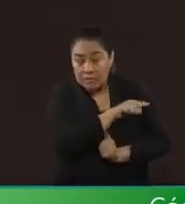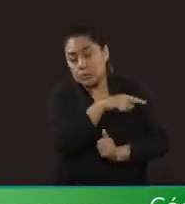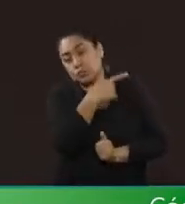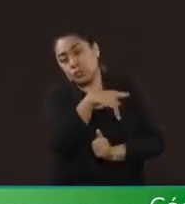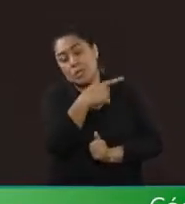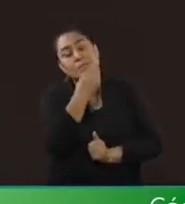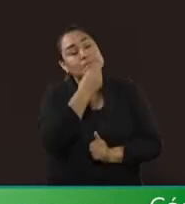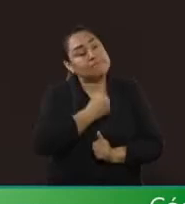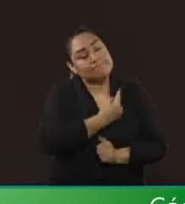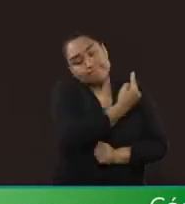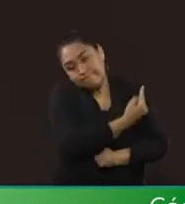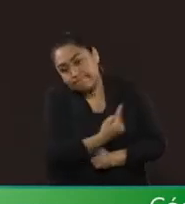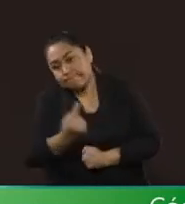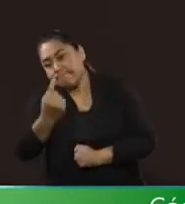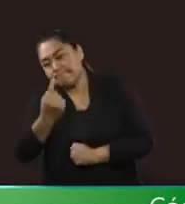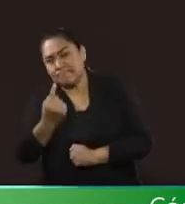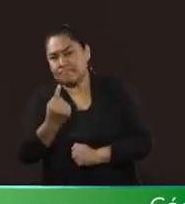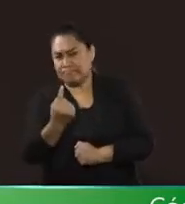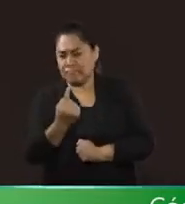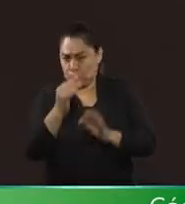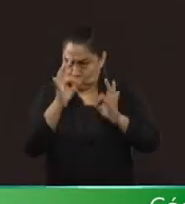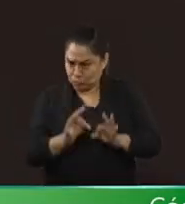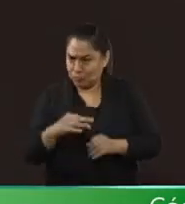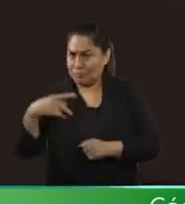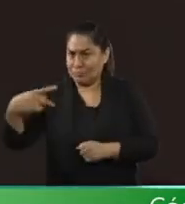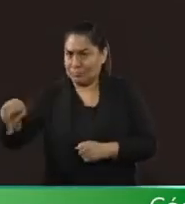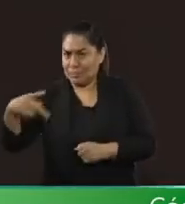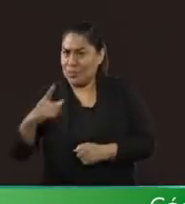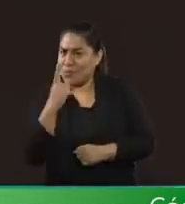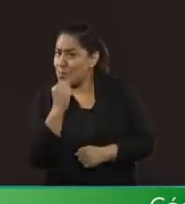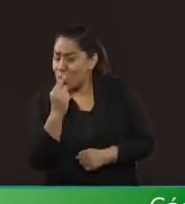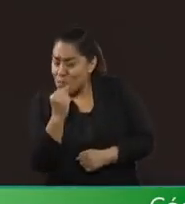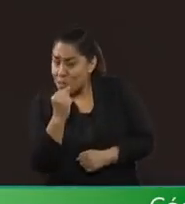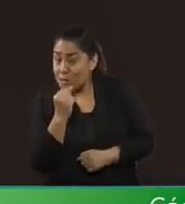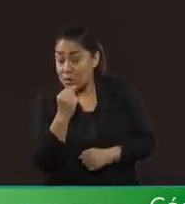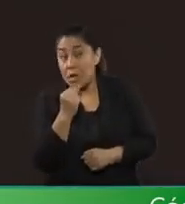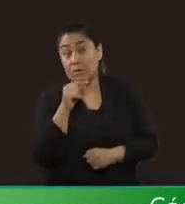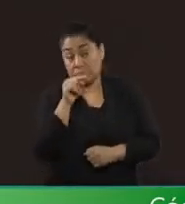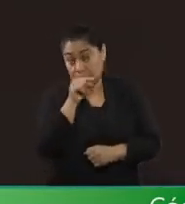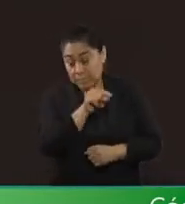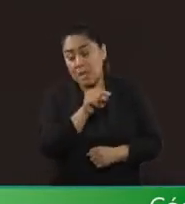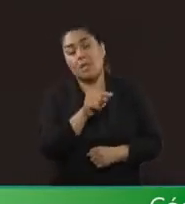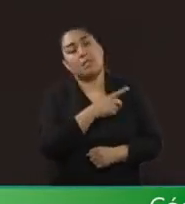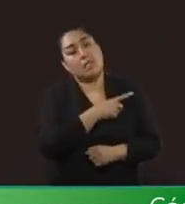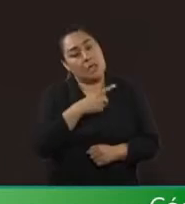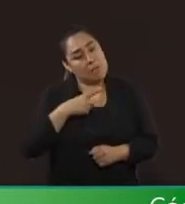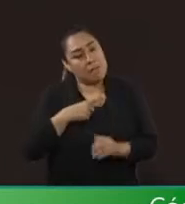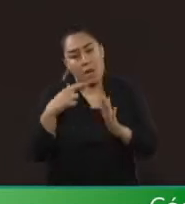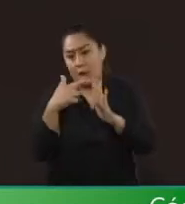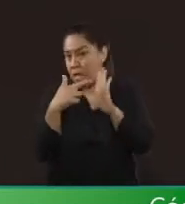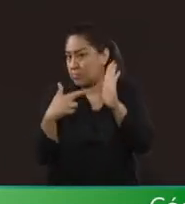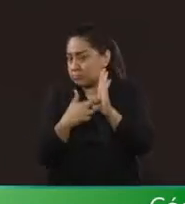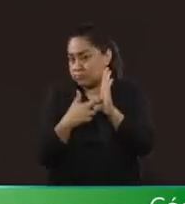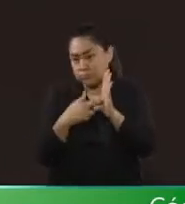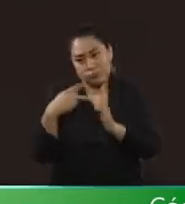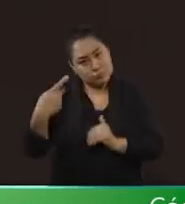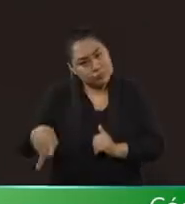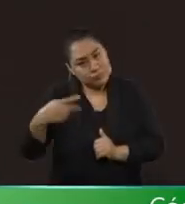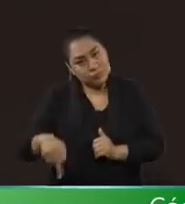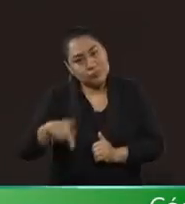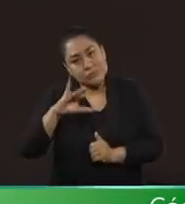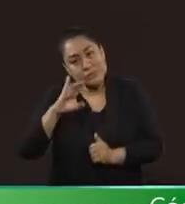realizar tareas que les corresponden a las autoridades civiles, se tiene que hacer con las reglas civiles, no con